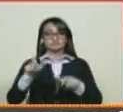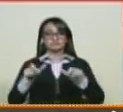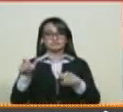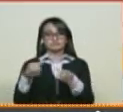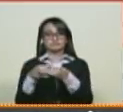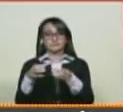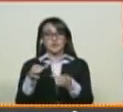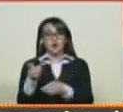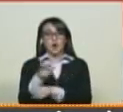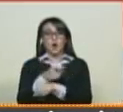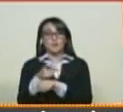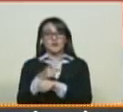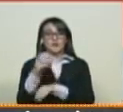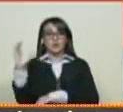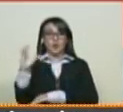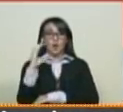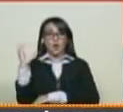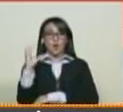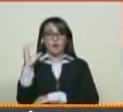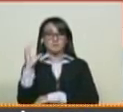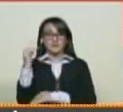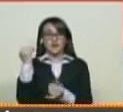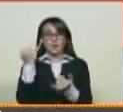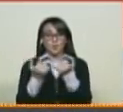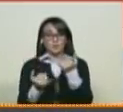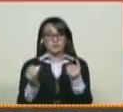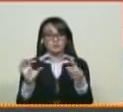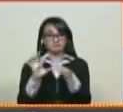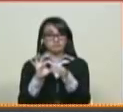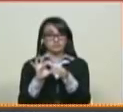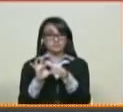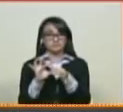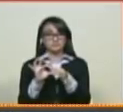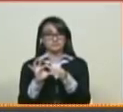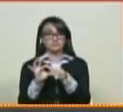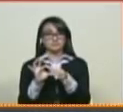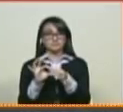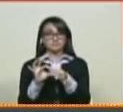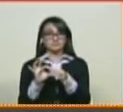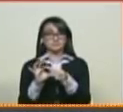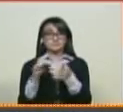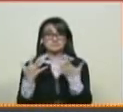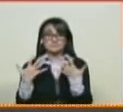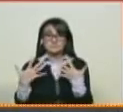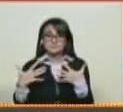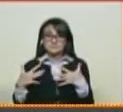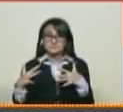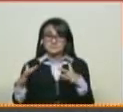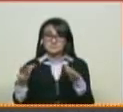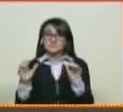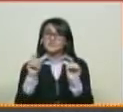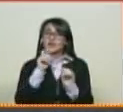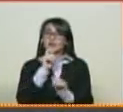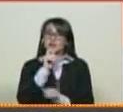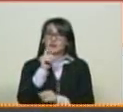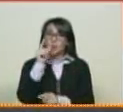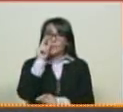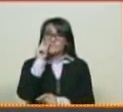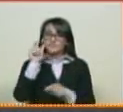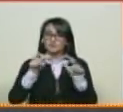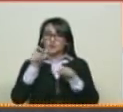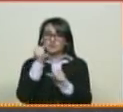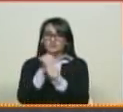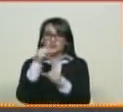gobierno de la República de Colombia, y esto último involucra supuestamente, presuntamente, a funcionarios de la